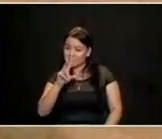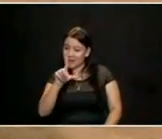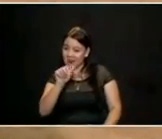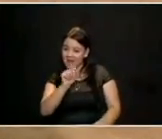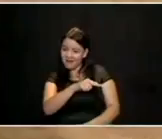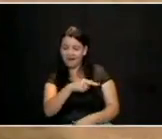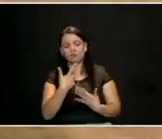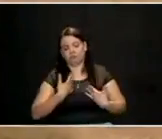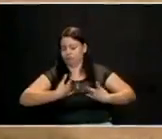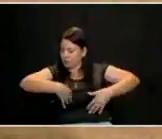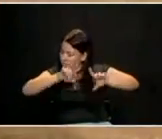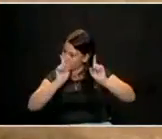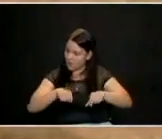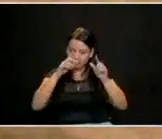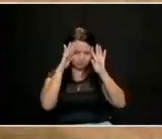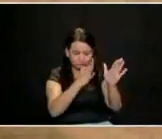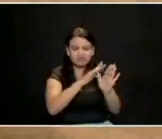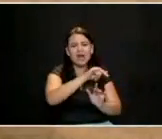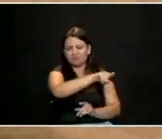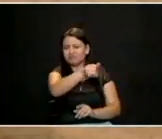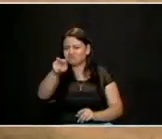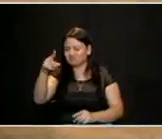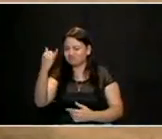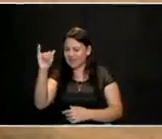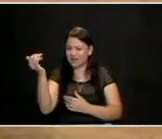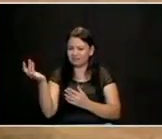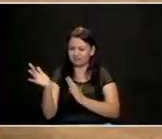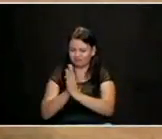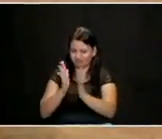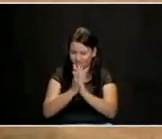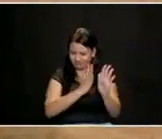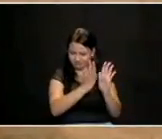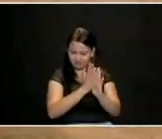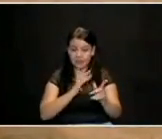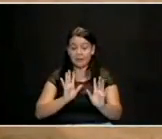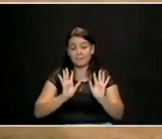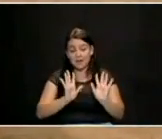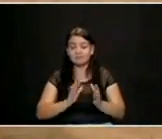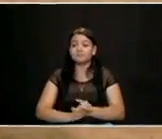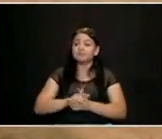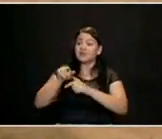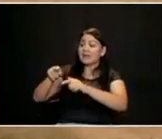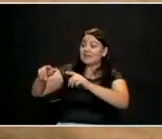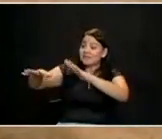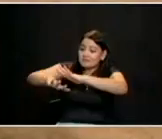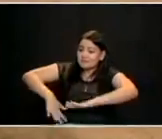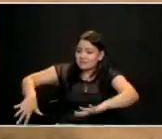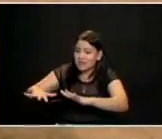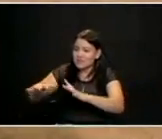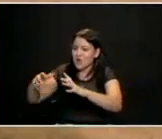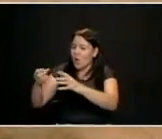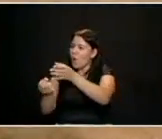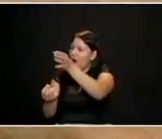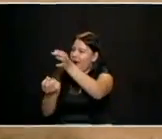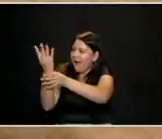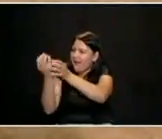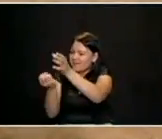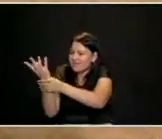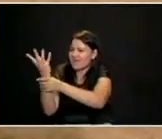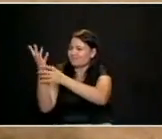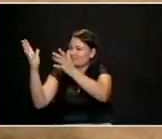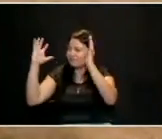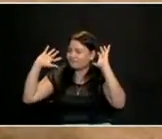relevante y que tiene que ver con algo que ya había dicho hace un tiempo y es el jardín botánico o la zona silvestre para fauna que fue